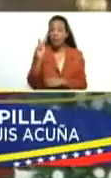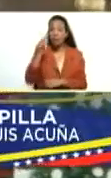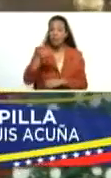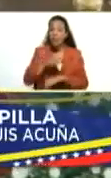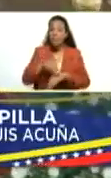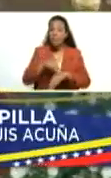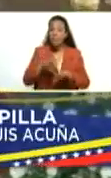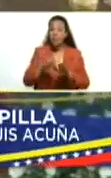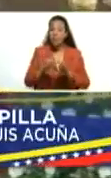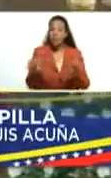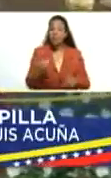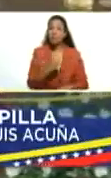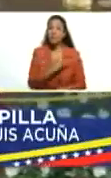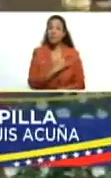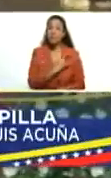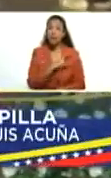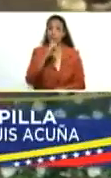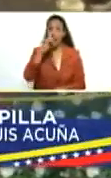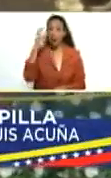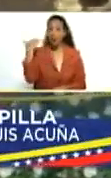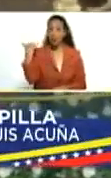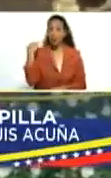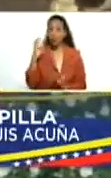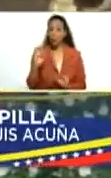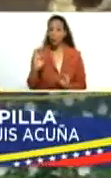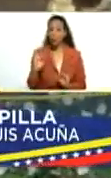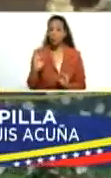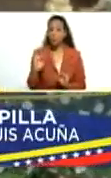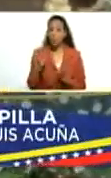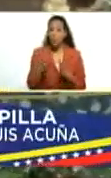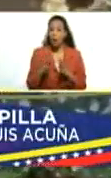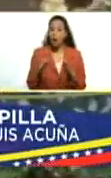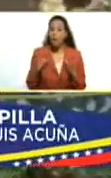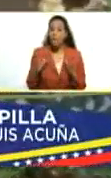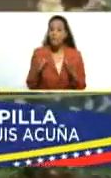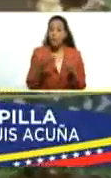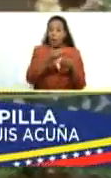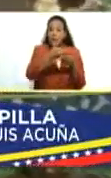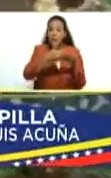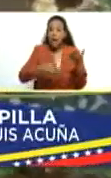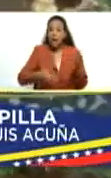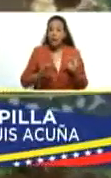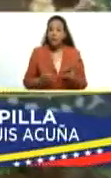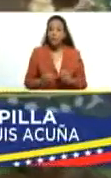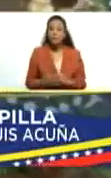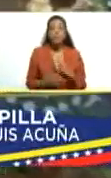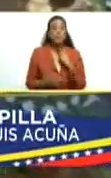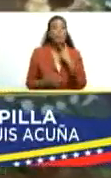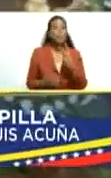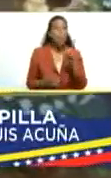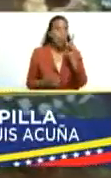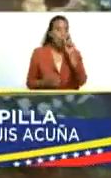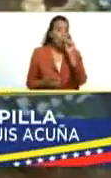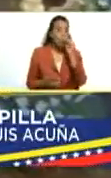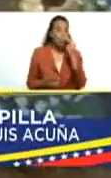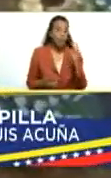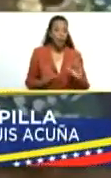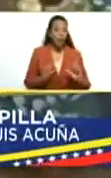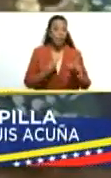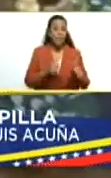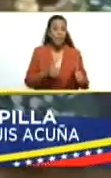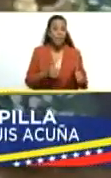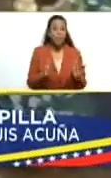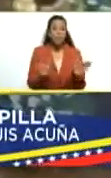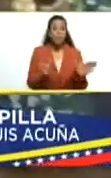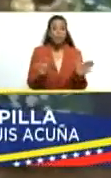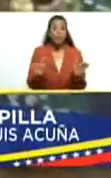de Educación Universitaria, dejando un amplio legado. Señoras y señores, se va a dar inicio a